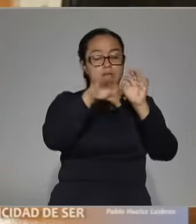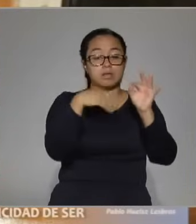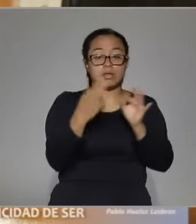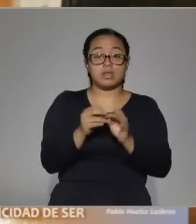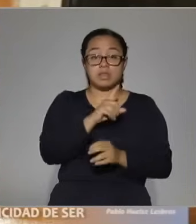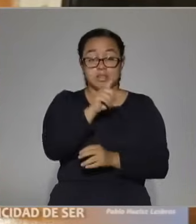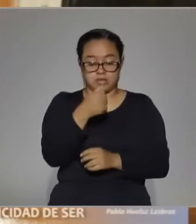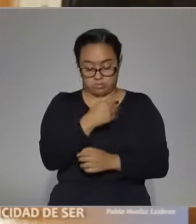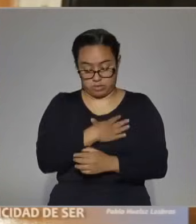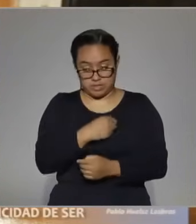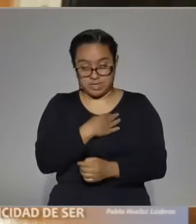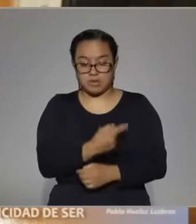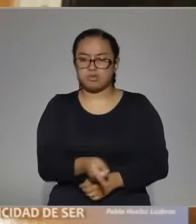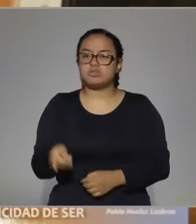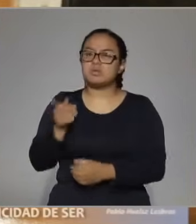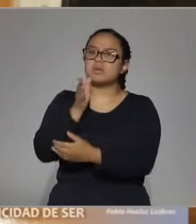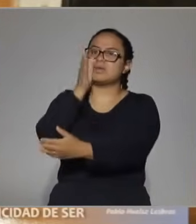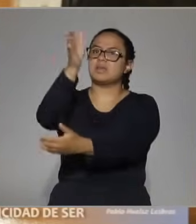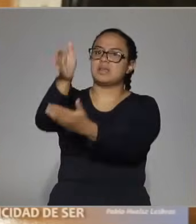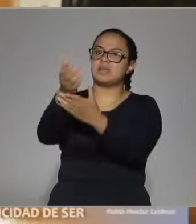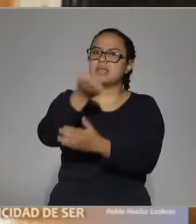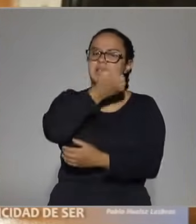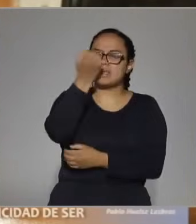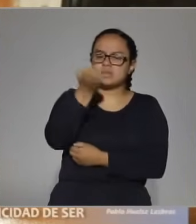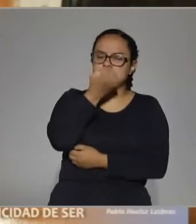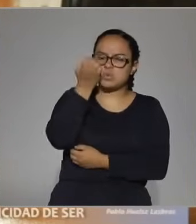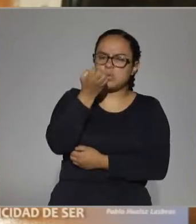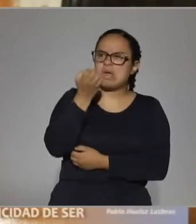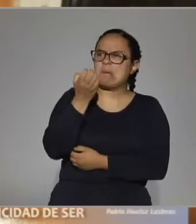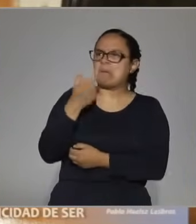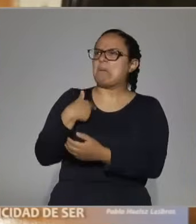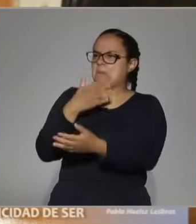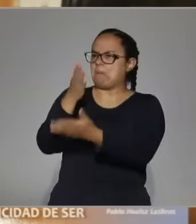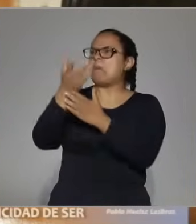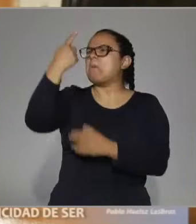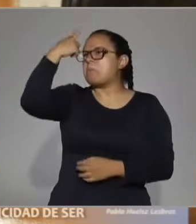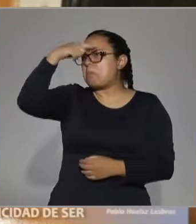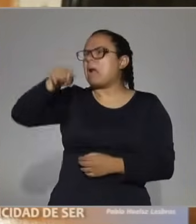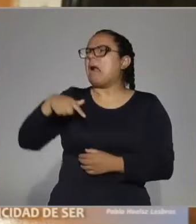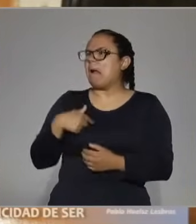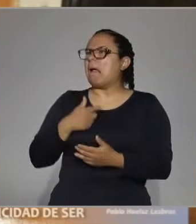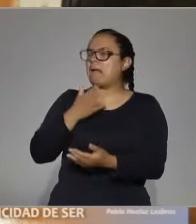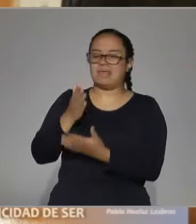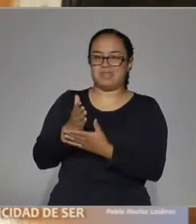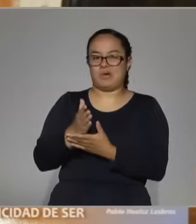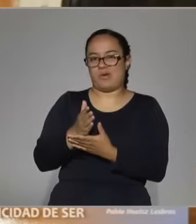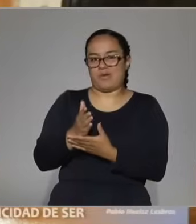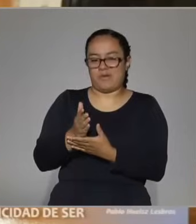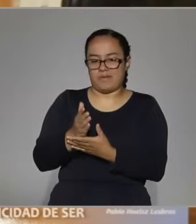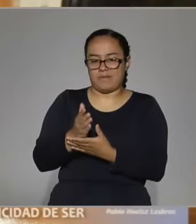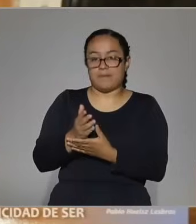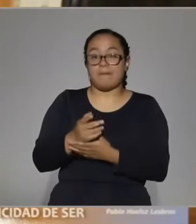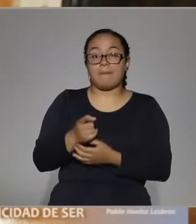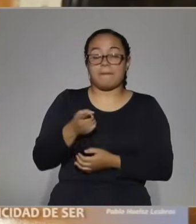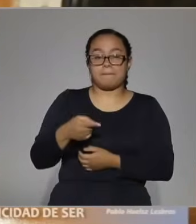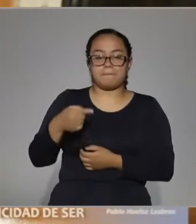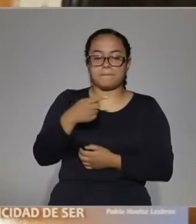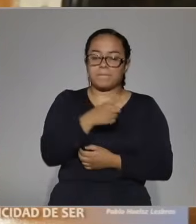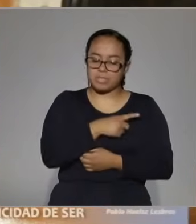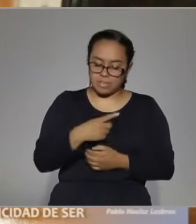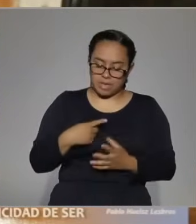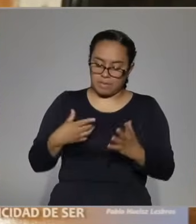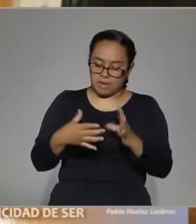escuela pues a aprender sin saber para qué aprenden. Entonces, los que van a